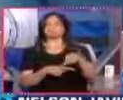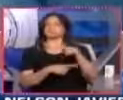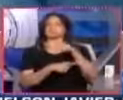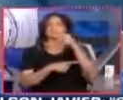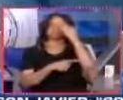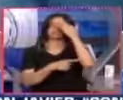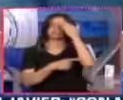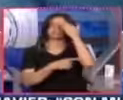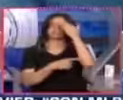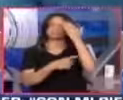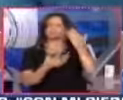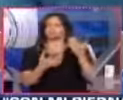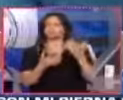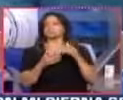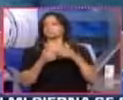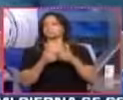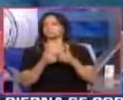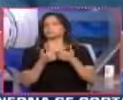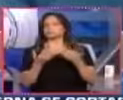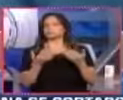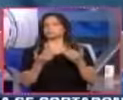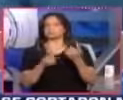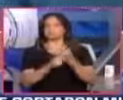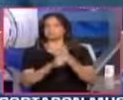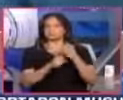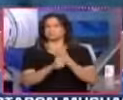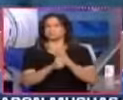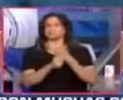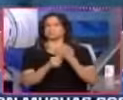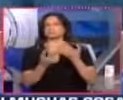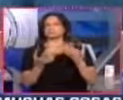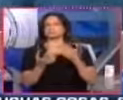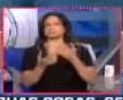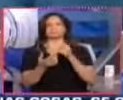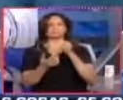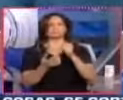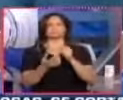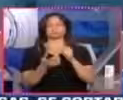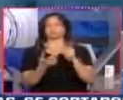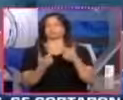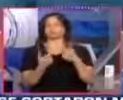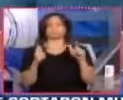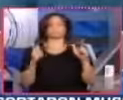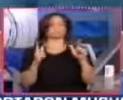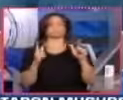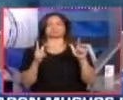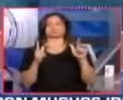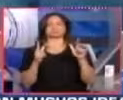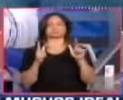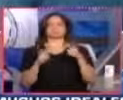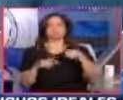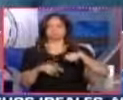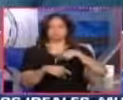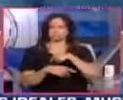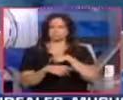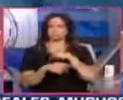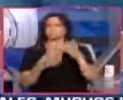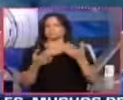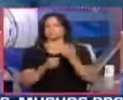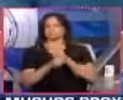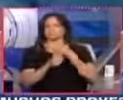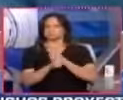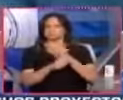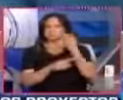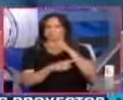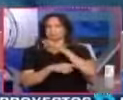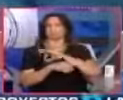saben cómo es que aquí se está trabajando, que no se le está dando tregua, no le estamos dando tregua porque nosotros estamos aquí trabajando